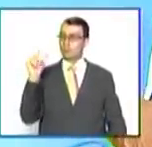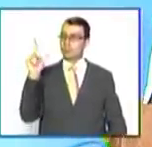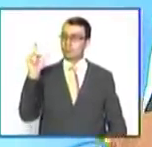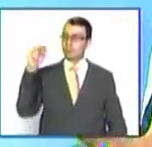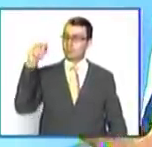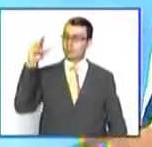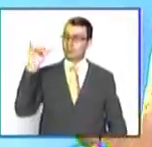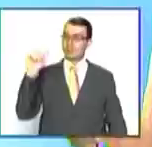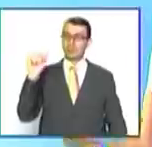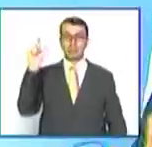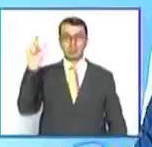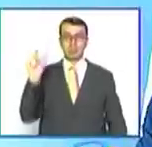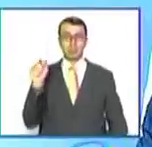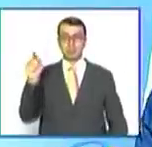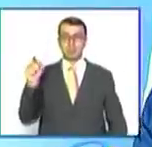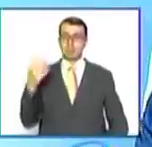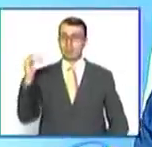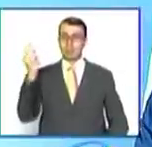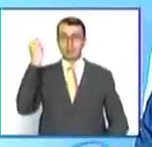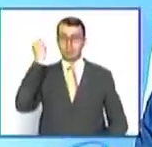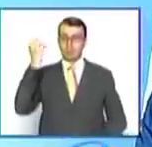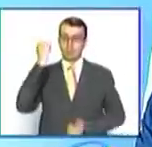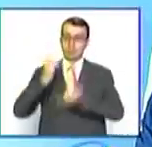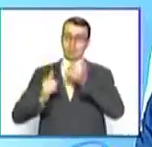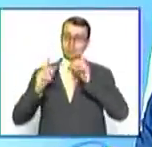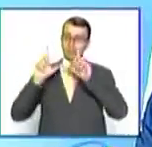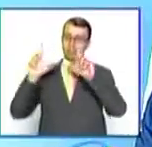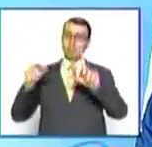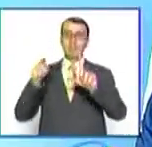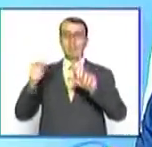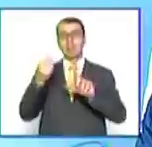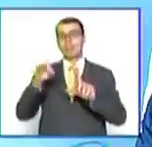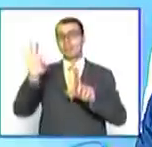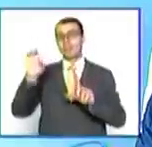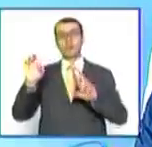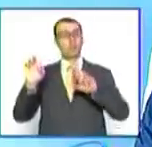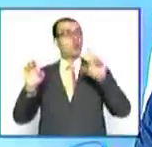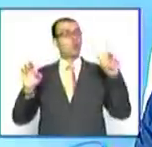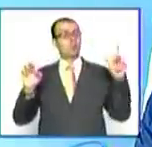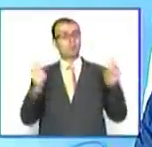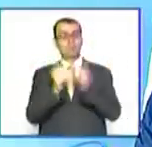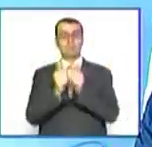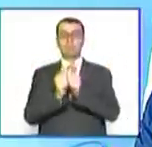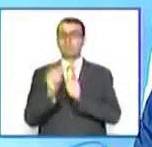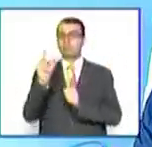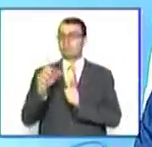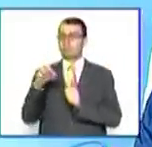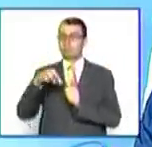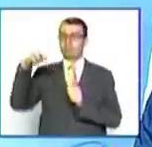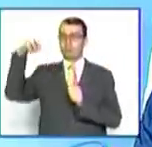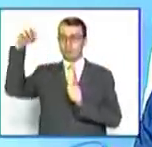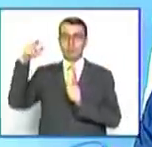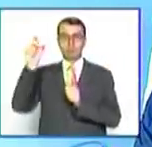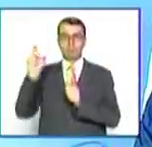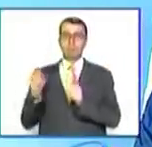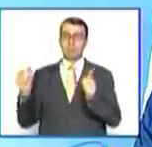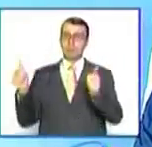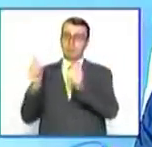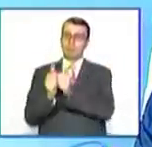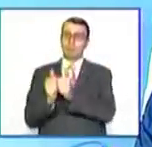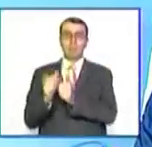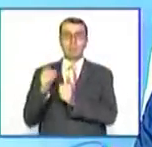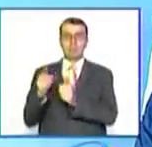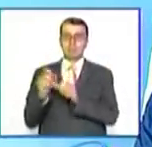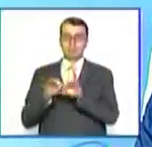una especialidad, un diplomado con 18 más profesionales en el campo del